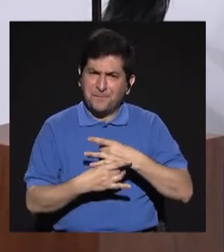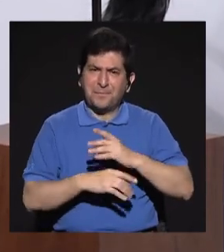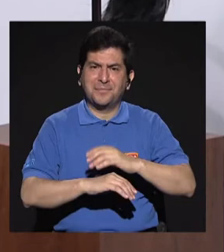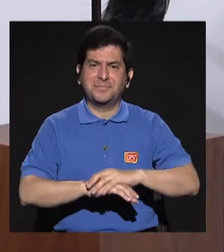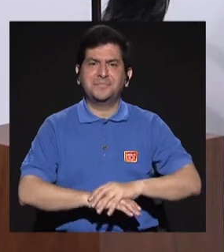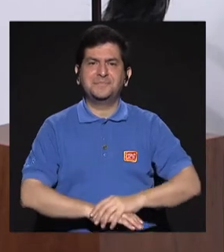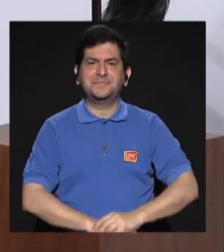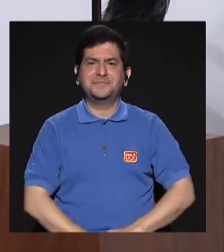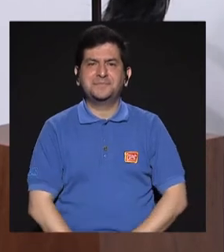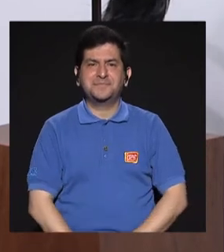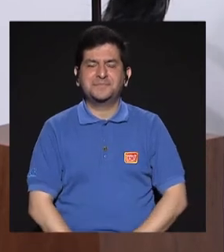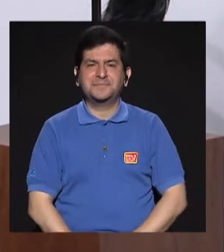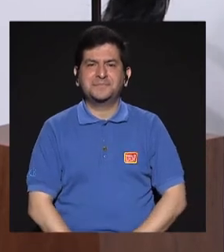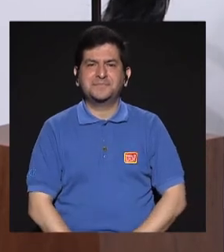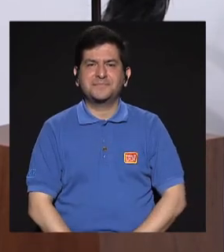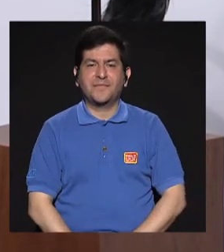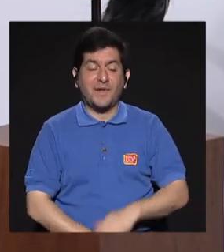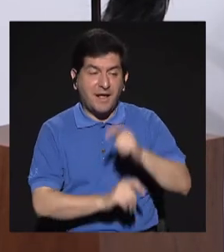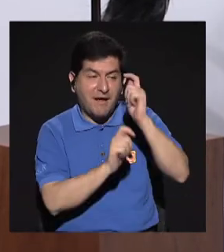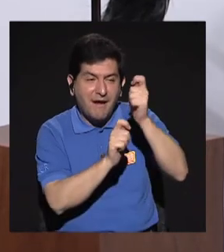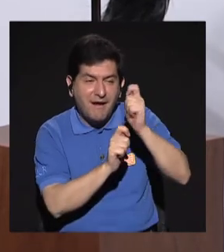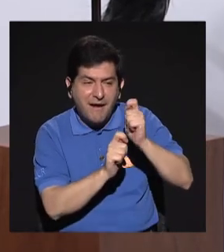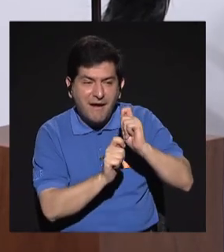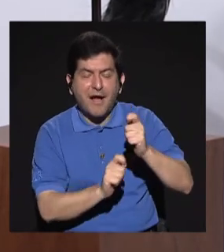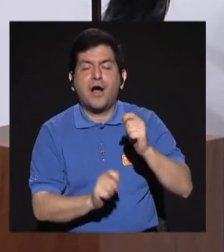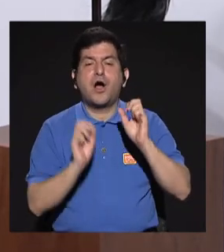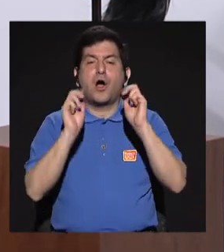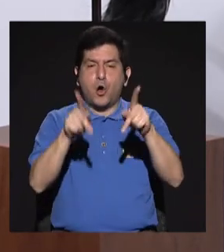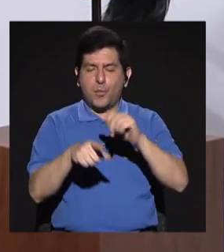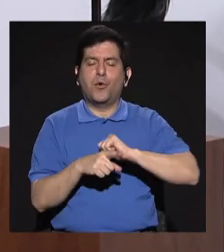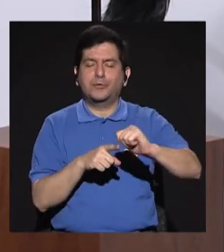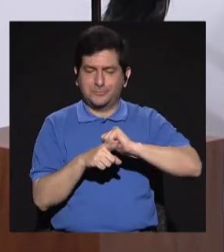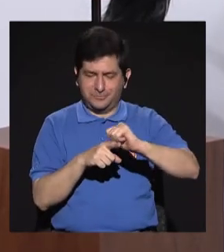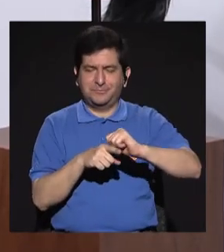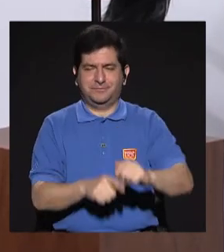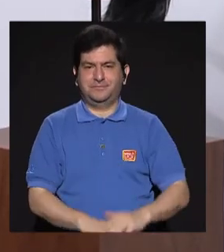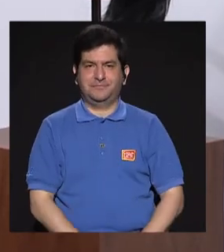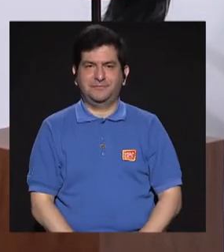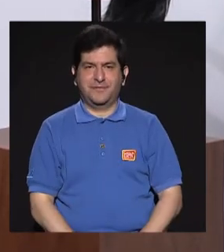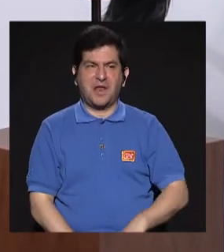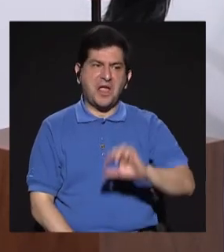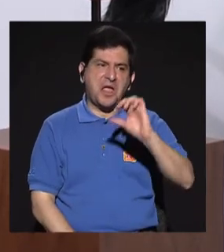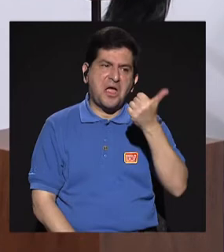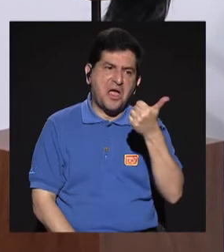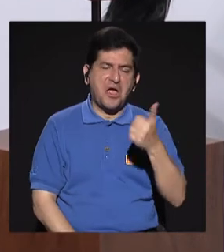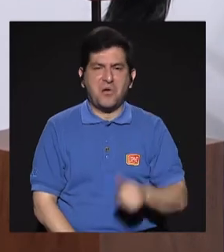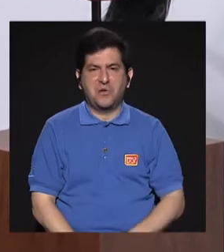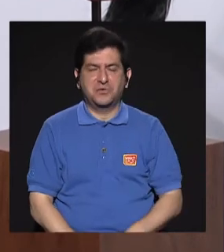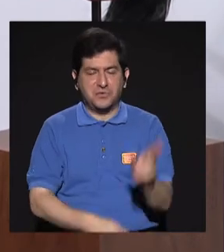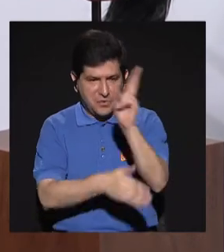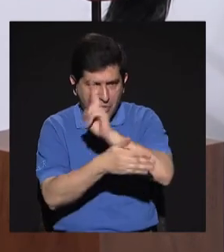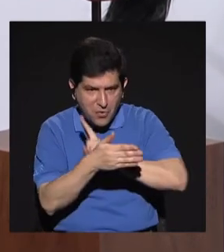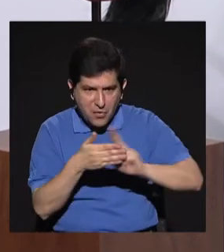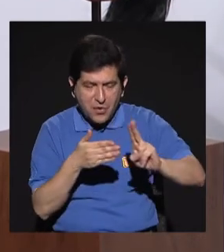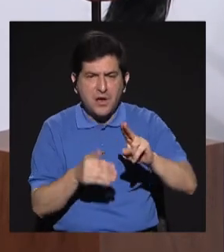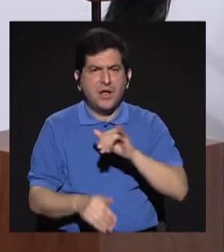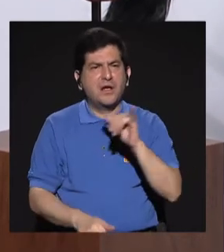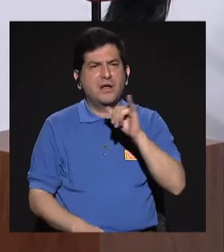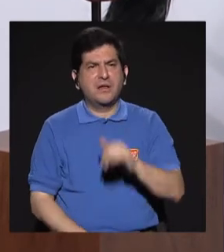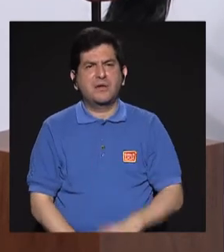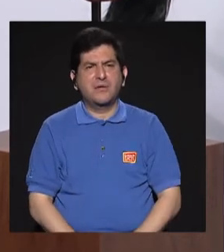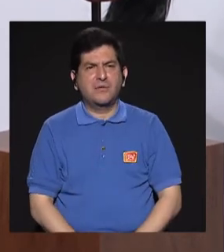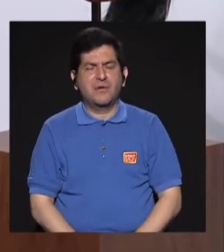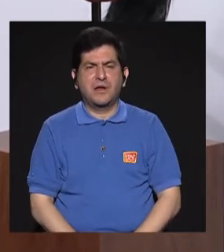entonces la escultura tuve la oportunidad de practicarla en otras tanto en la universidad como